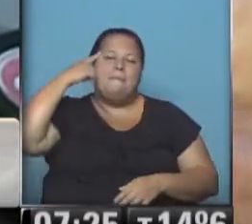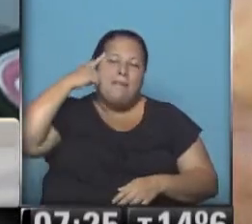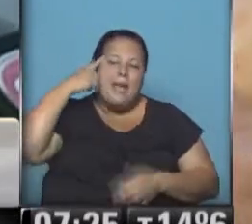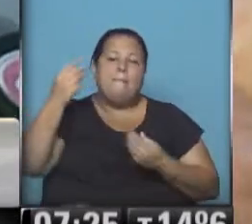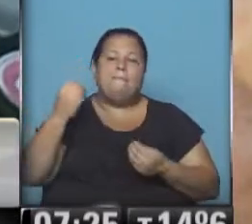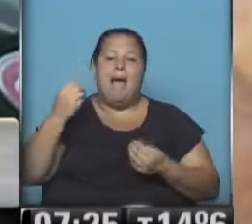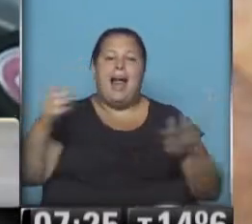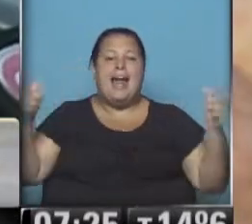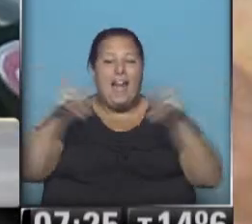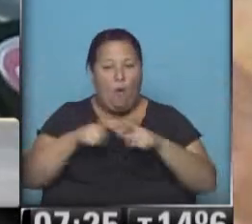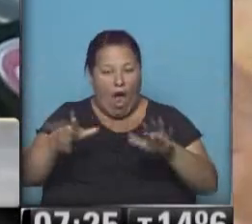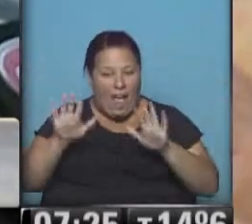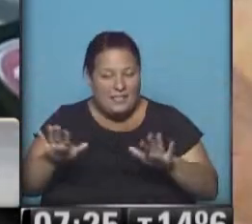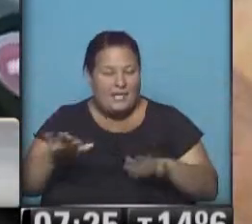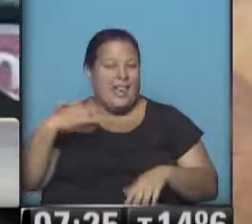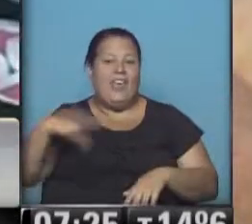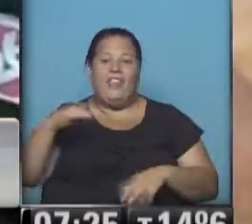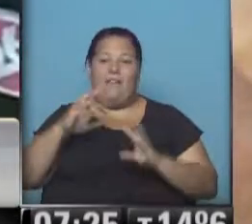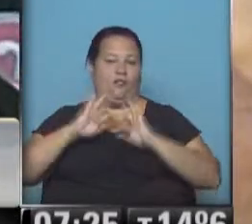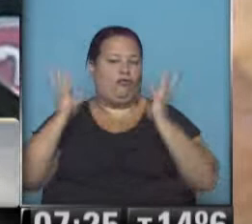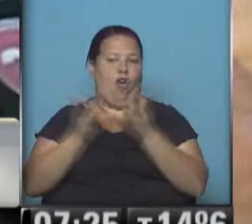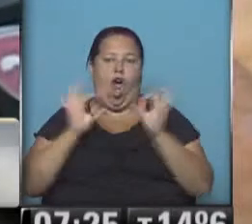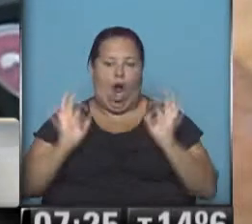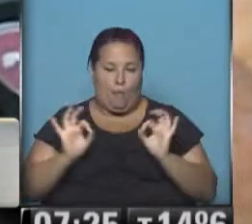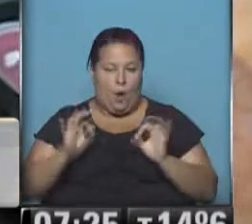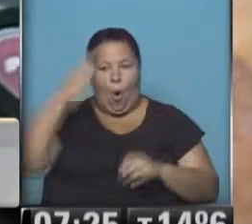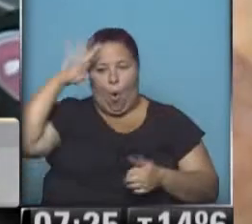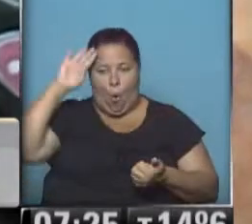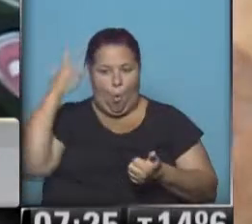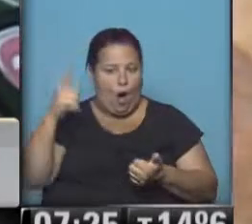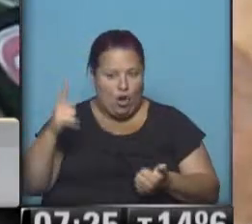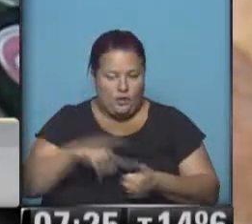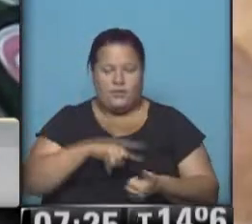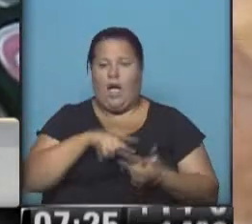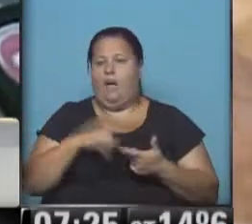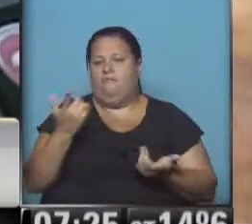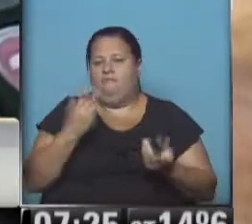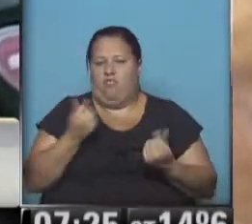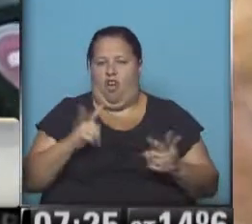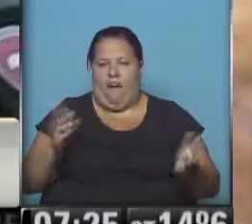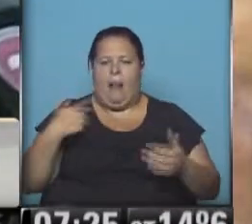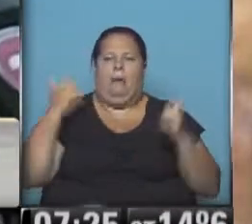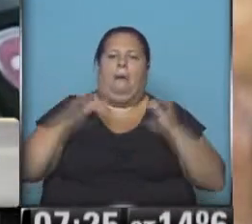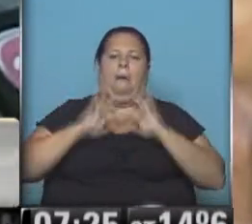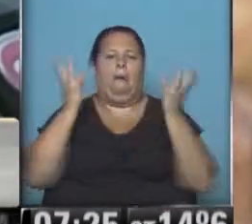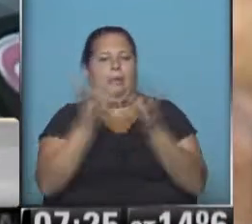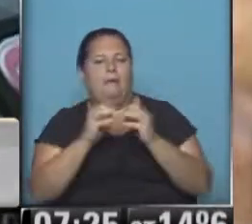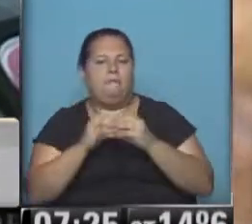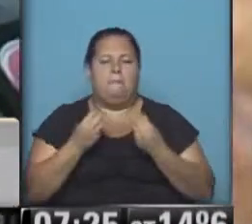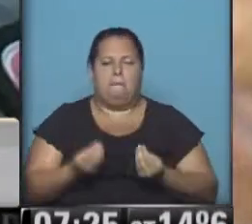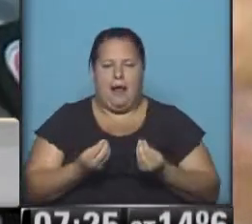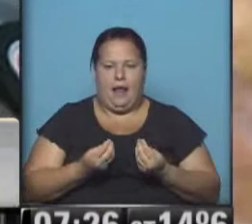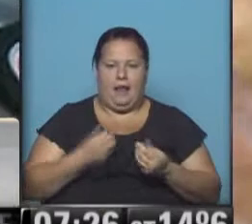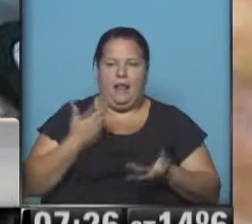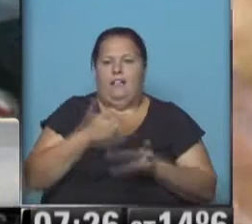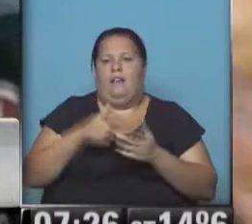para hacerse una reunión de esa característica tenían que estar todos y Cuba no estaba y que no tenía ningún sentido seguir sentando con